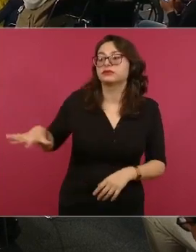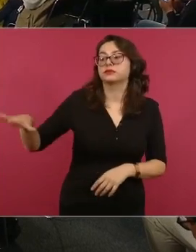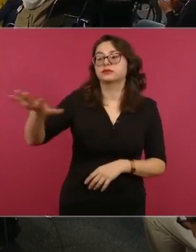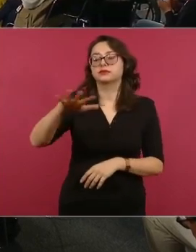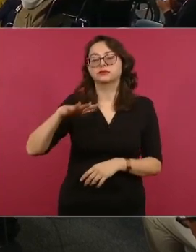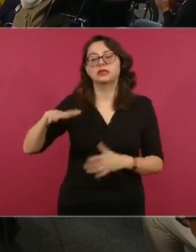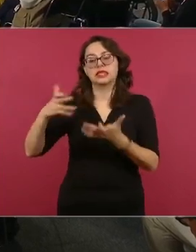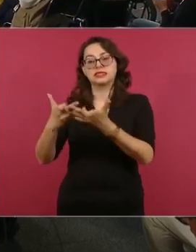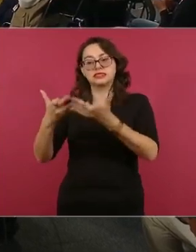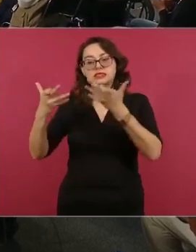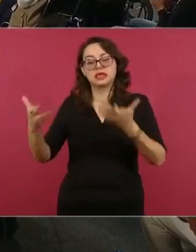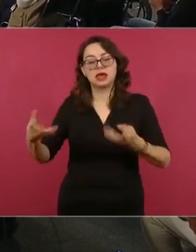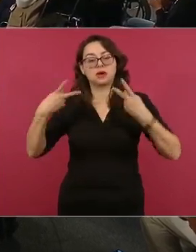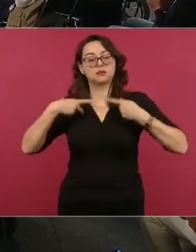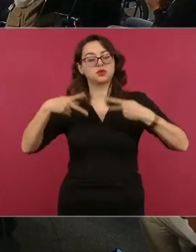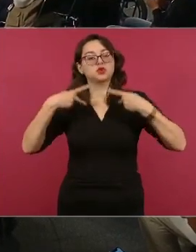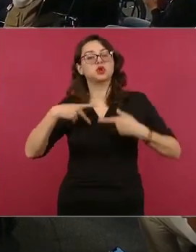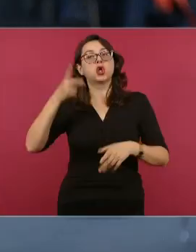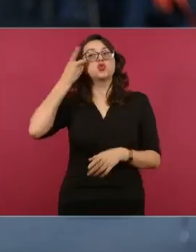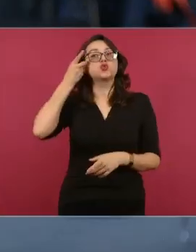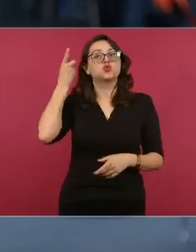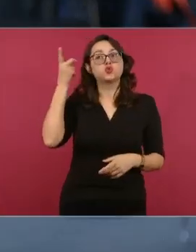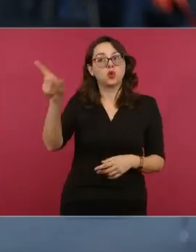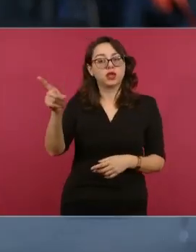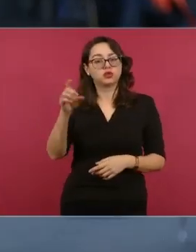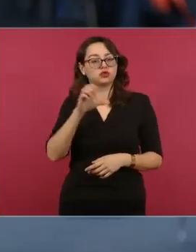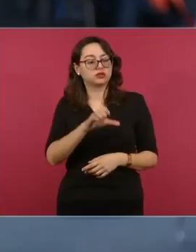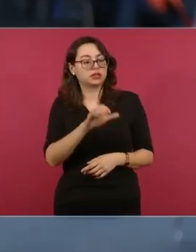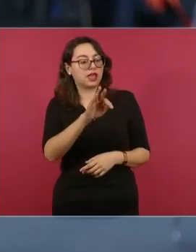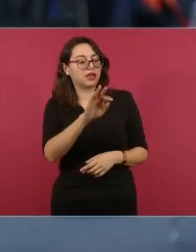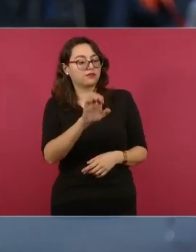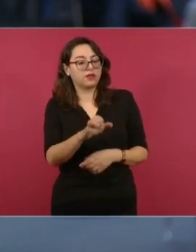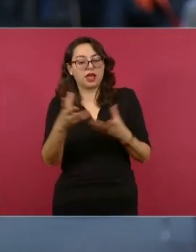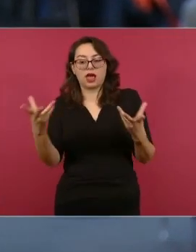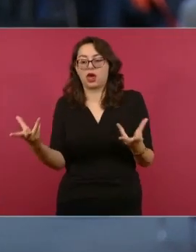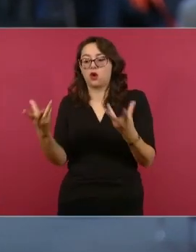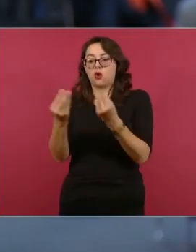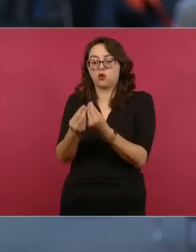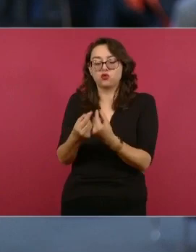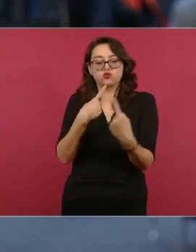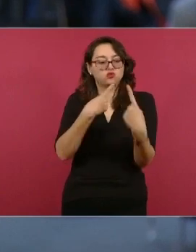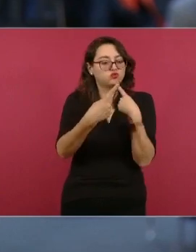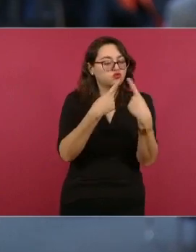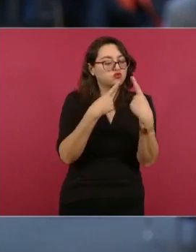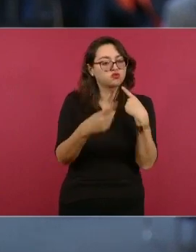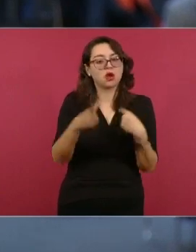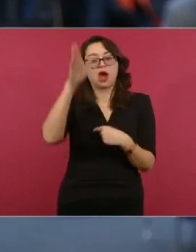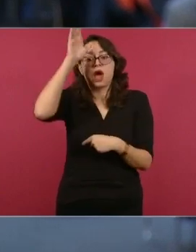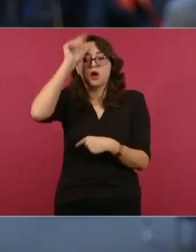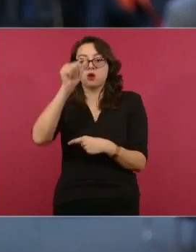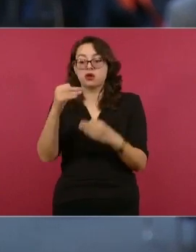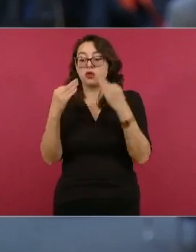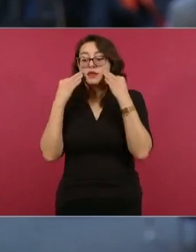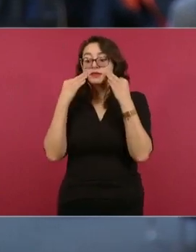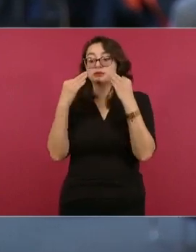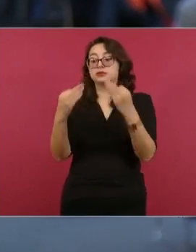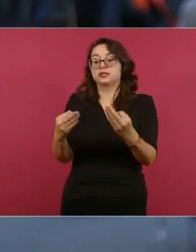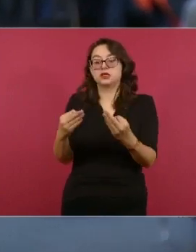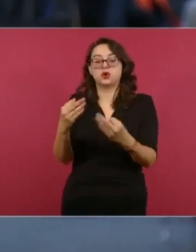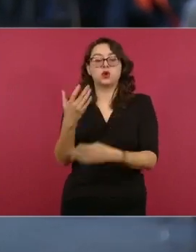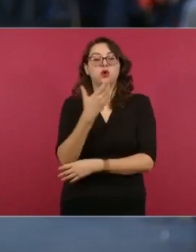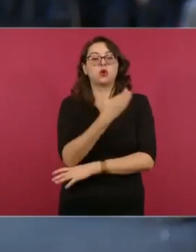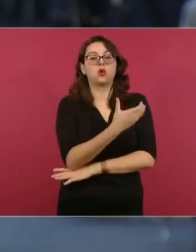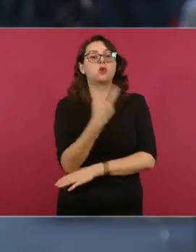Federal de Electricidad y ante representantes de la Procuraduría Agraria, pues que